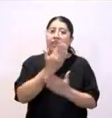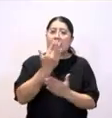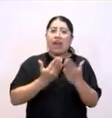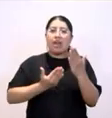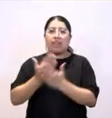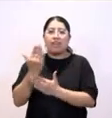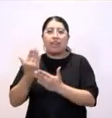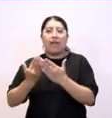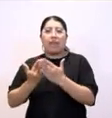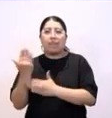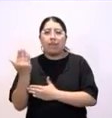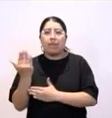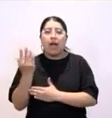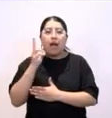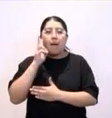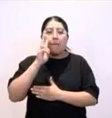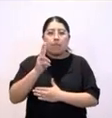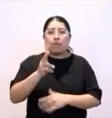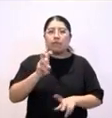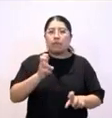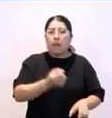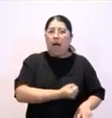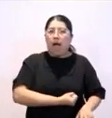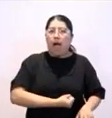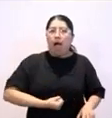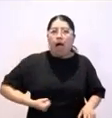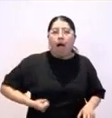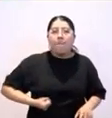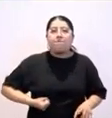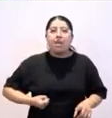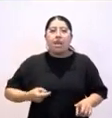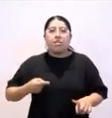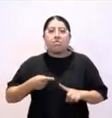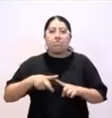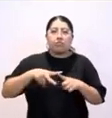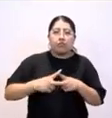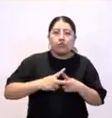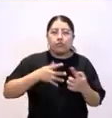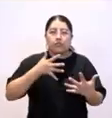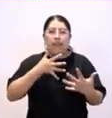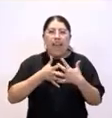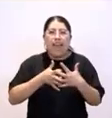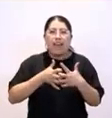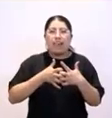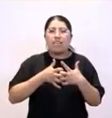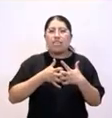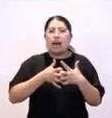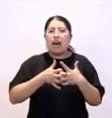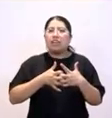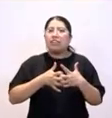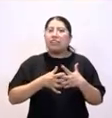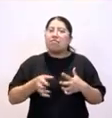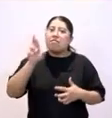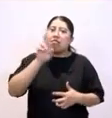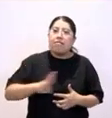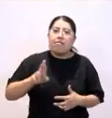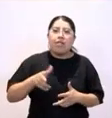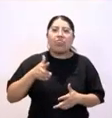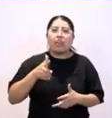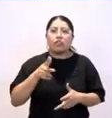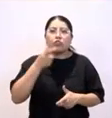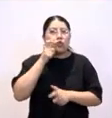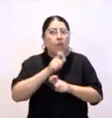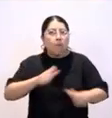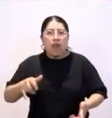utilizando sistemáticamente el hambre como instrumento de guerra, cómo se están vulnerando sistemáticamente los derechos humanos, cómo